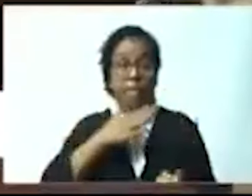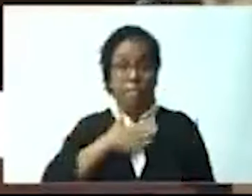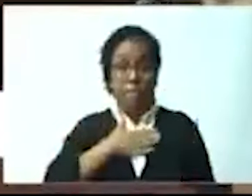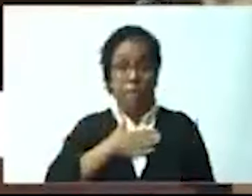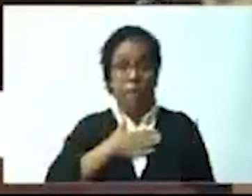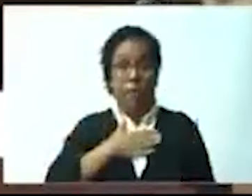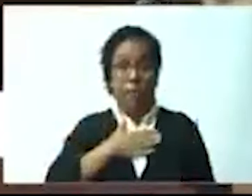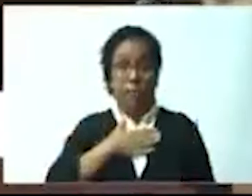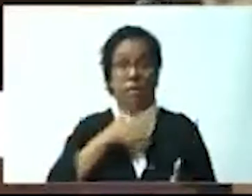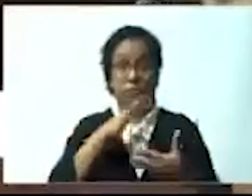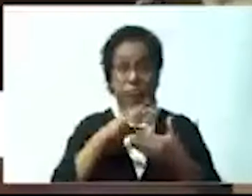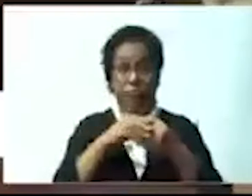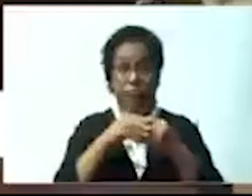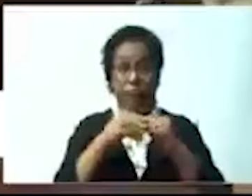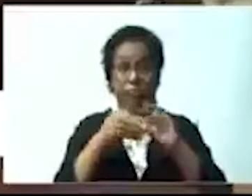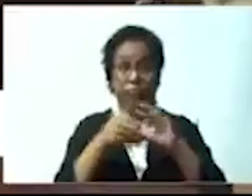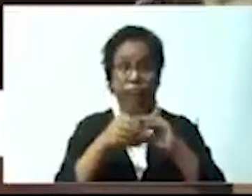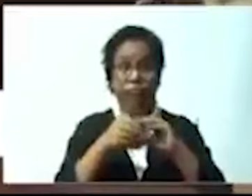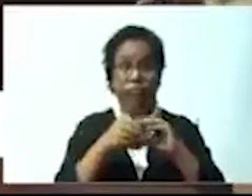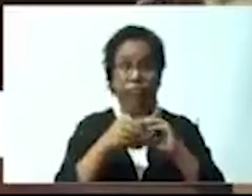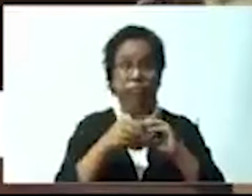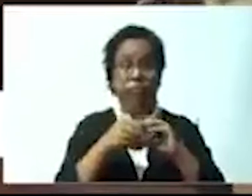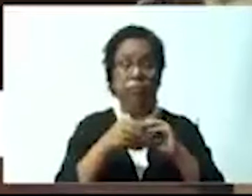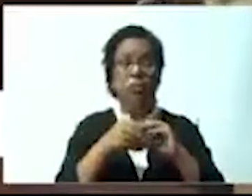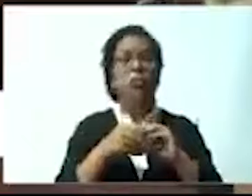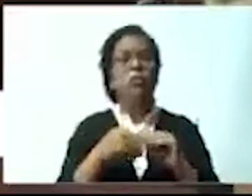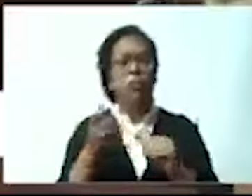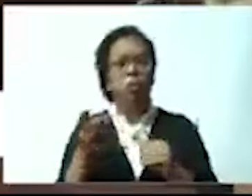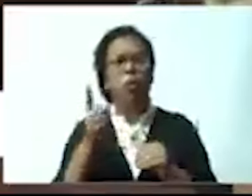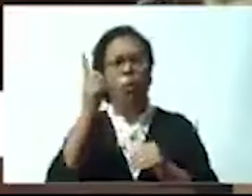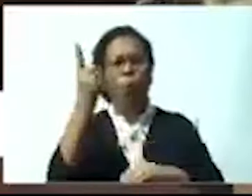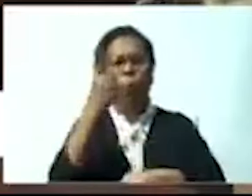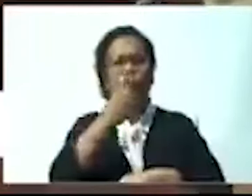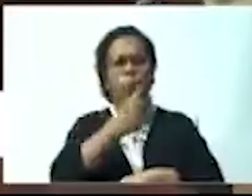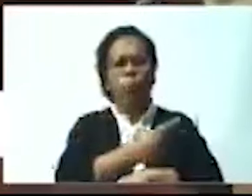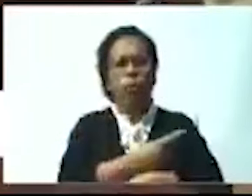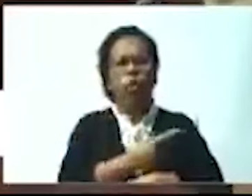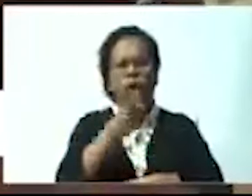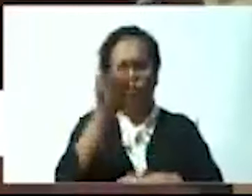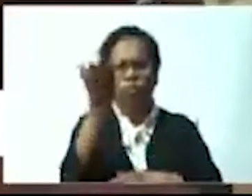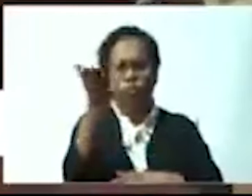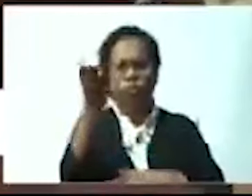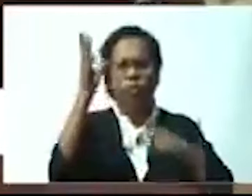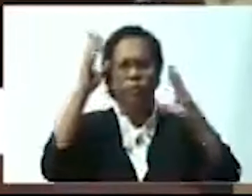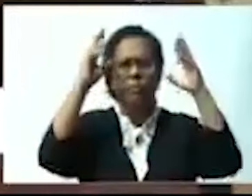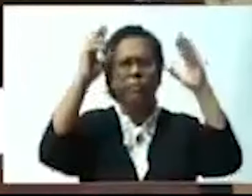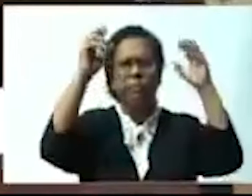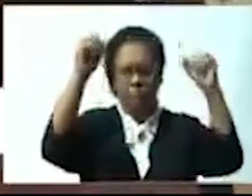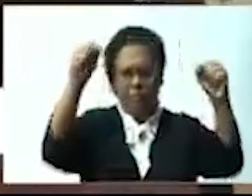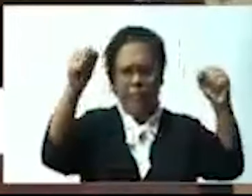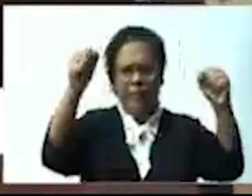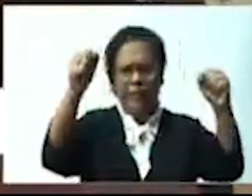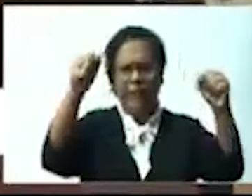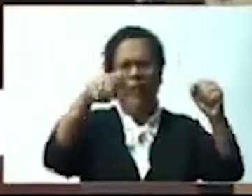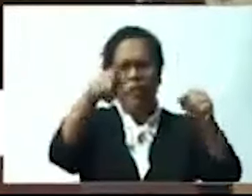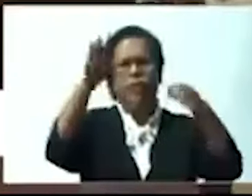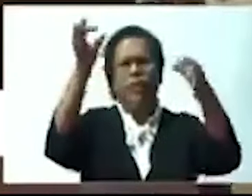día Dios nos dé la oportunidad de tenerlo a usted como presidente. Entonces usted define ahí a quién le da la palabra. Yo se le estoy otorgando a